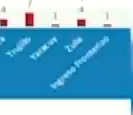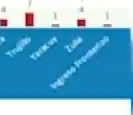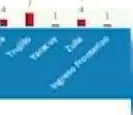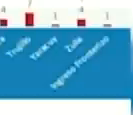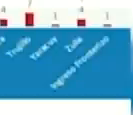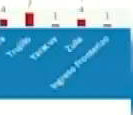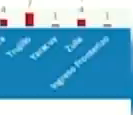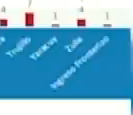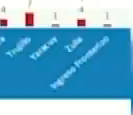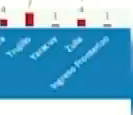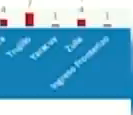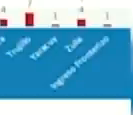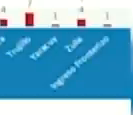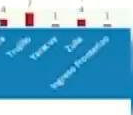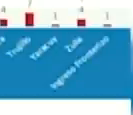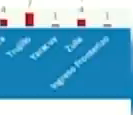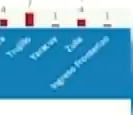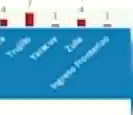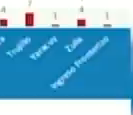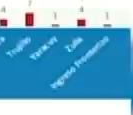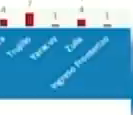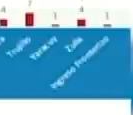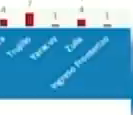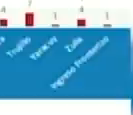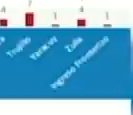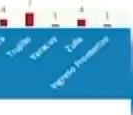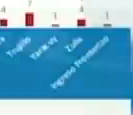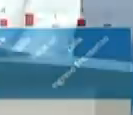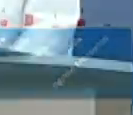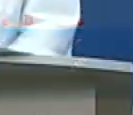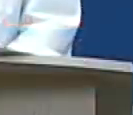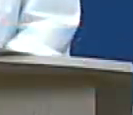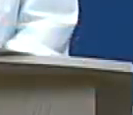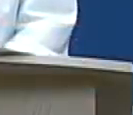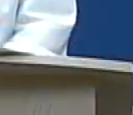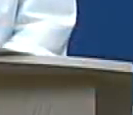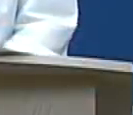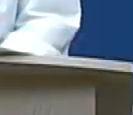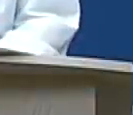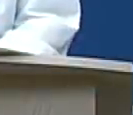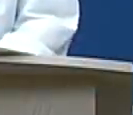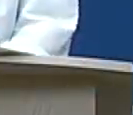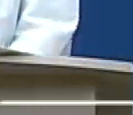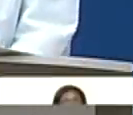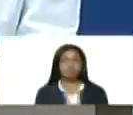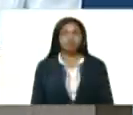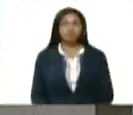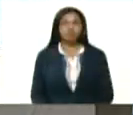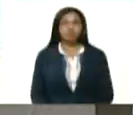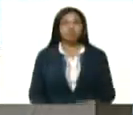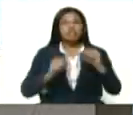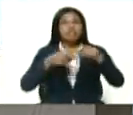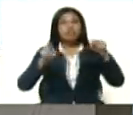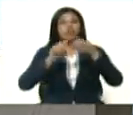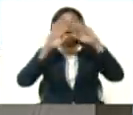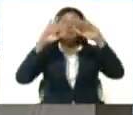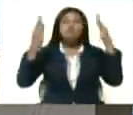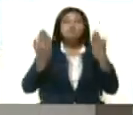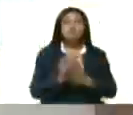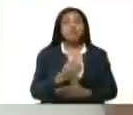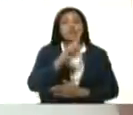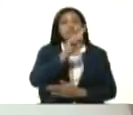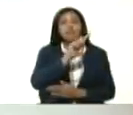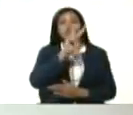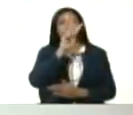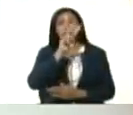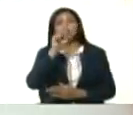2 casos en el estado Anzoátegui. Respecto al sexo, se mantiene la tendencia mundial, 121